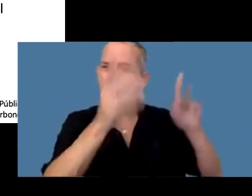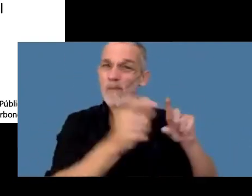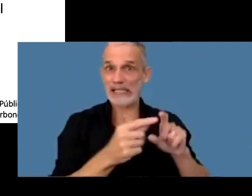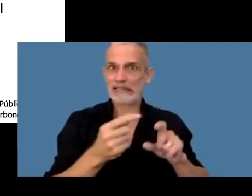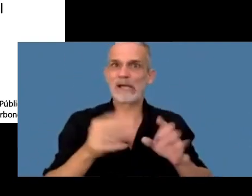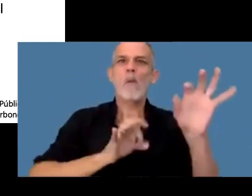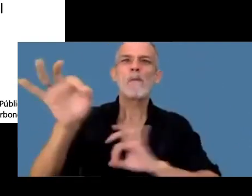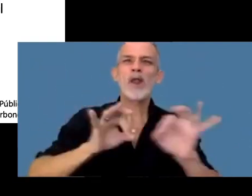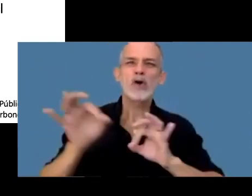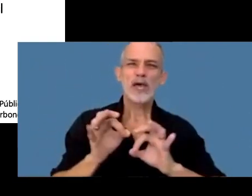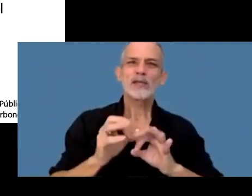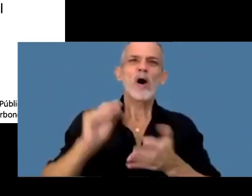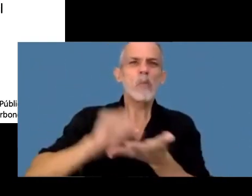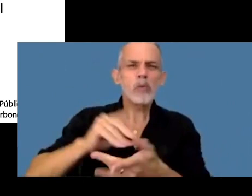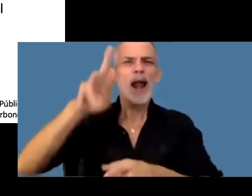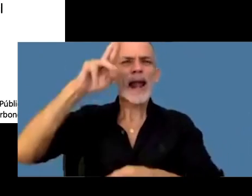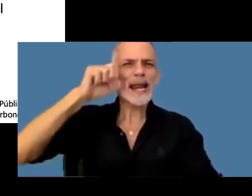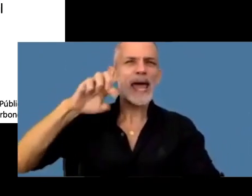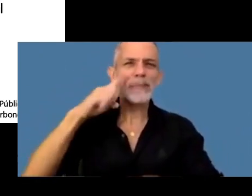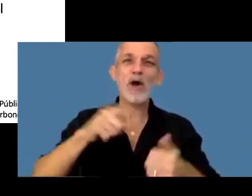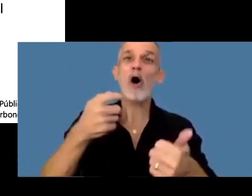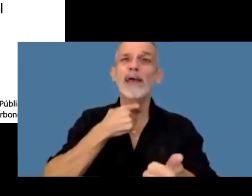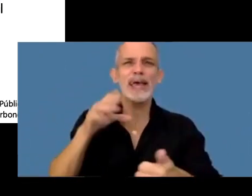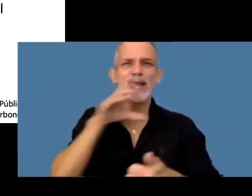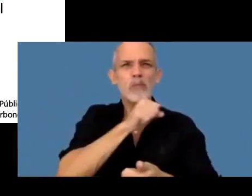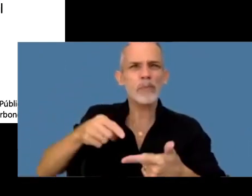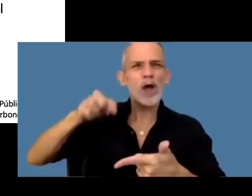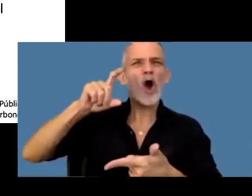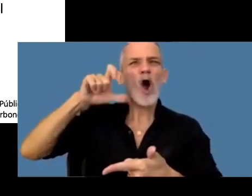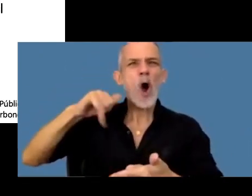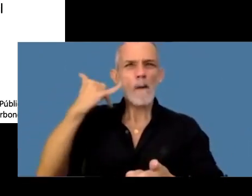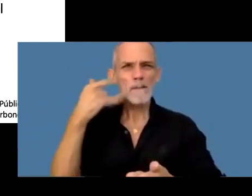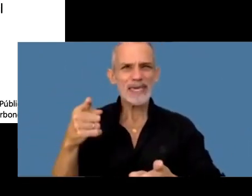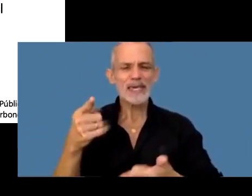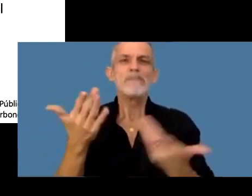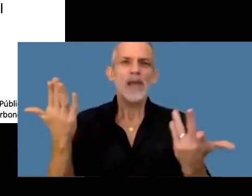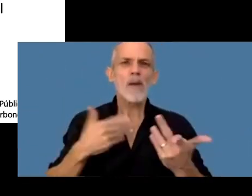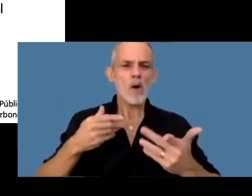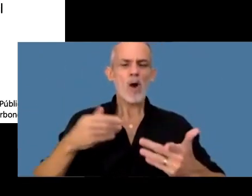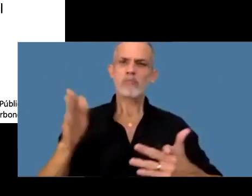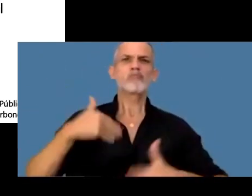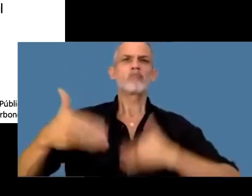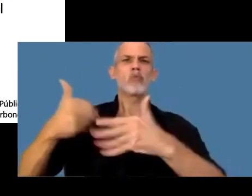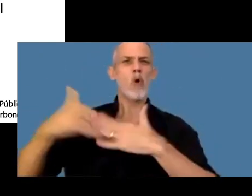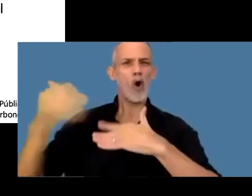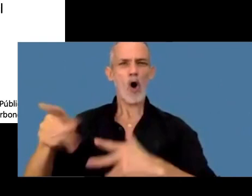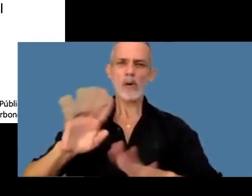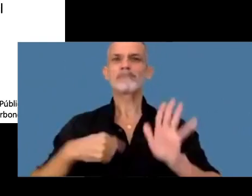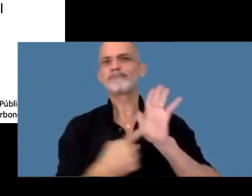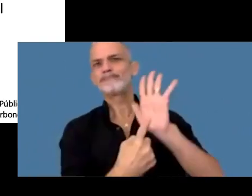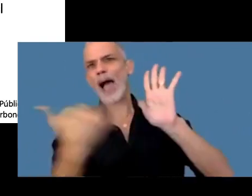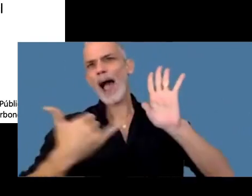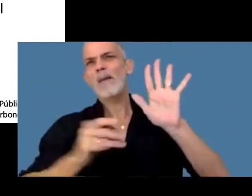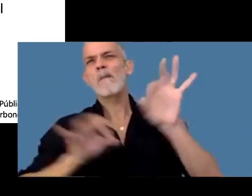REPI, que pretendan obtener un copy, y que pretendan salir al mercado como desarrolladores diciendo, yo tengo un proyecto hábil para que